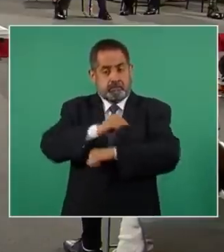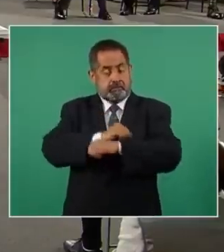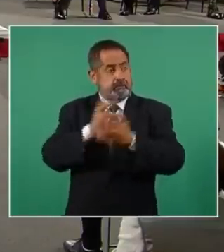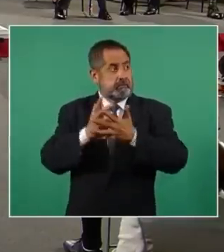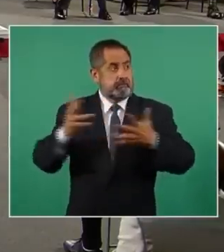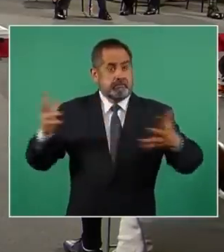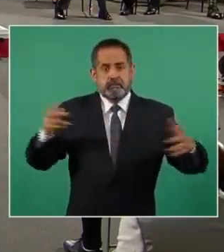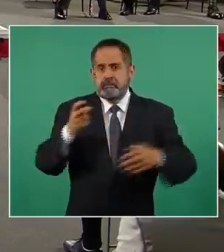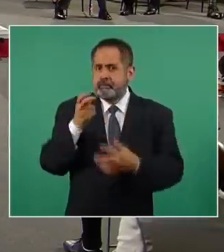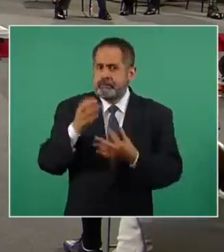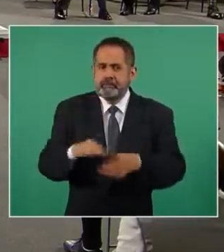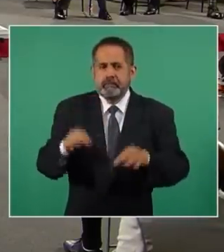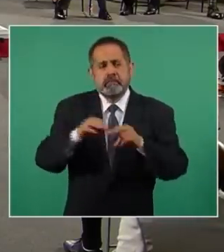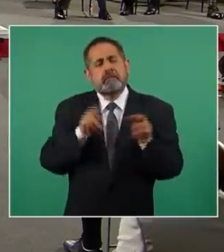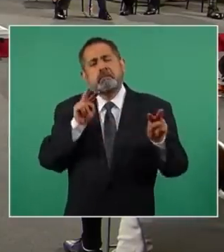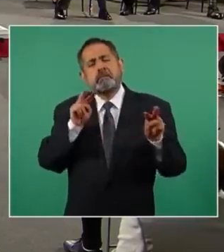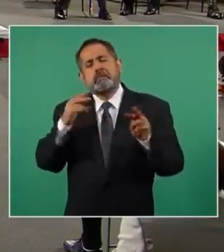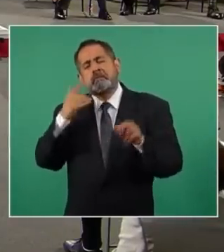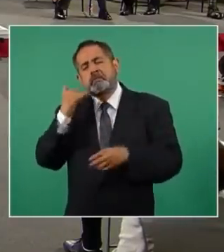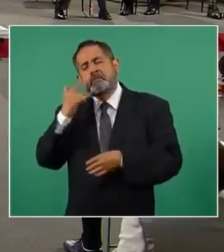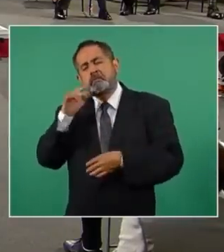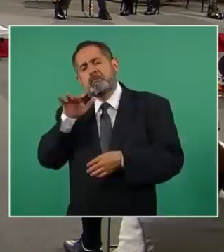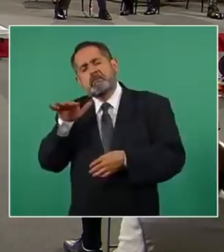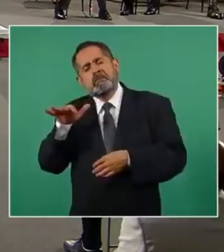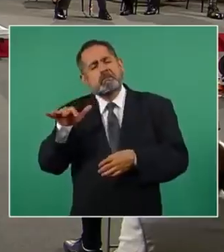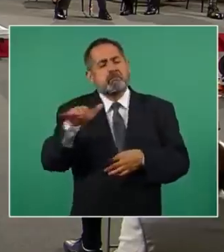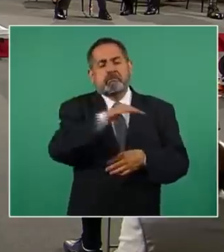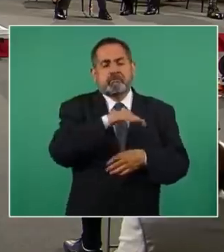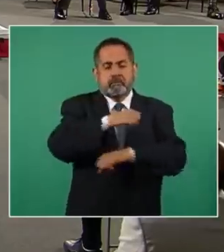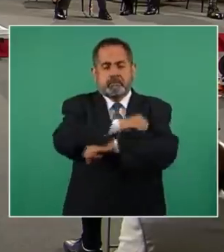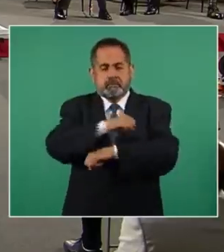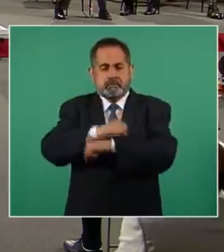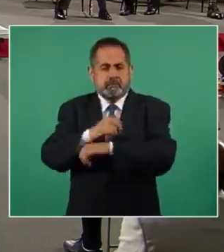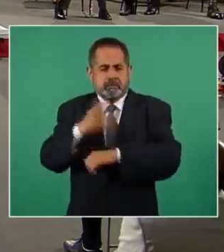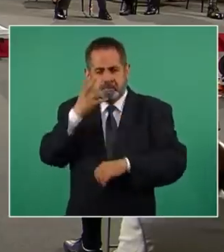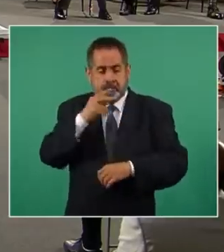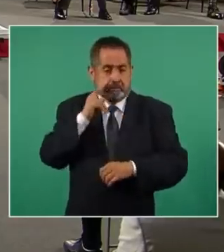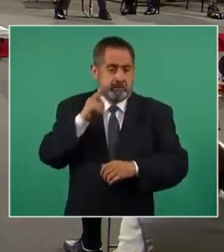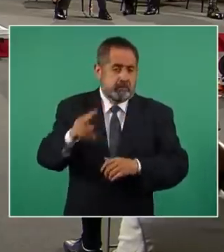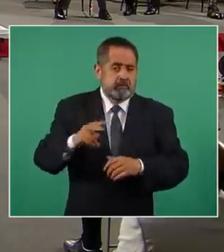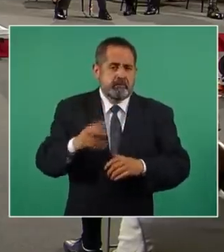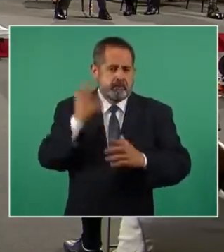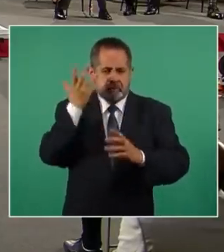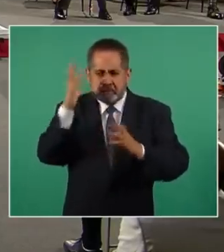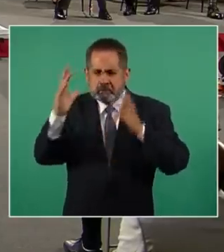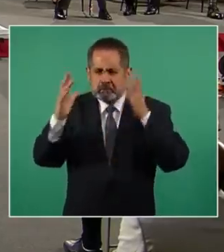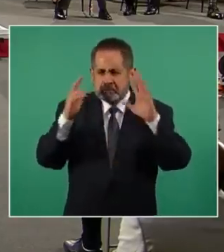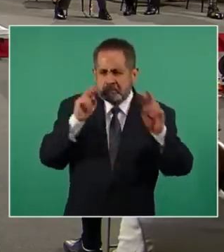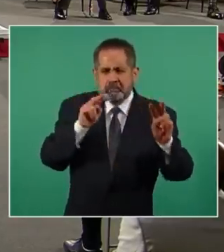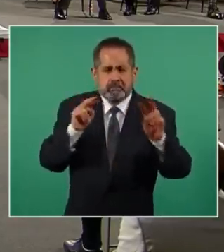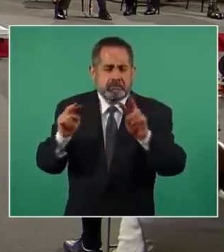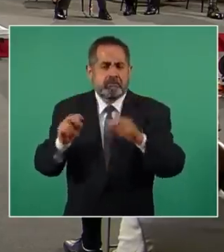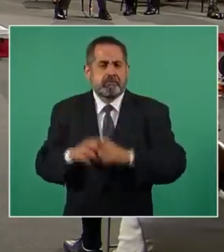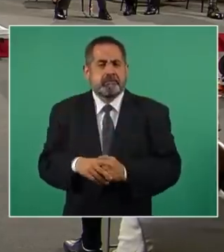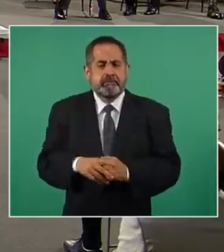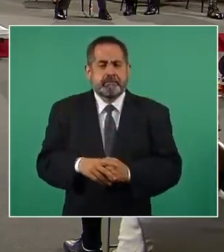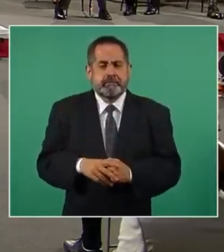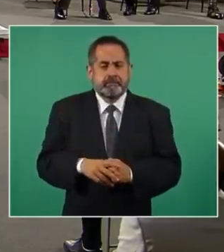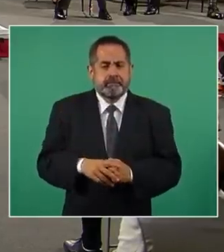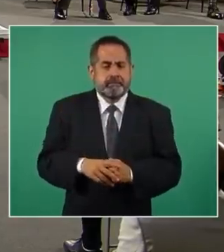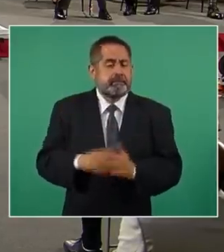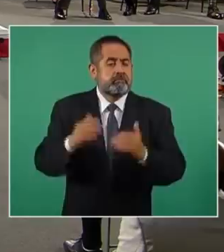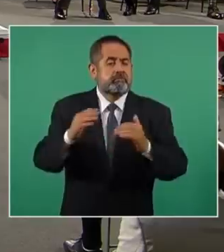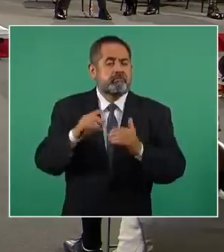importante. Es una decisión importante ver, pues, escogido por las grandes ventanas que tiene el tren, por el paisaje. La que sigue, el